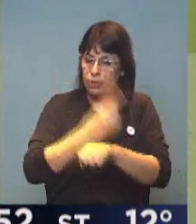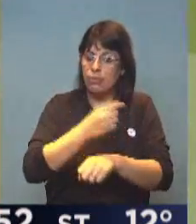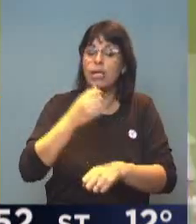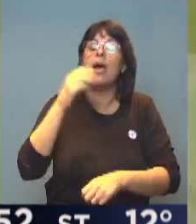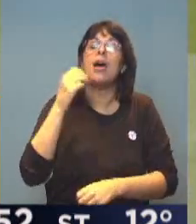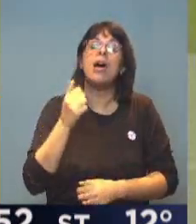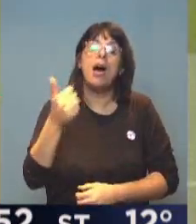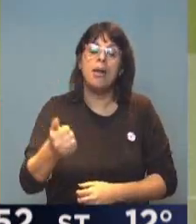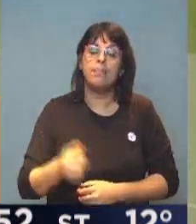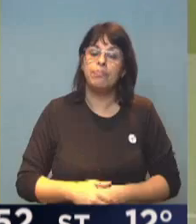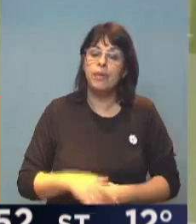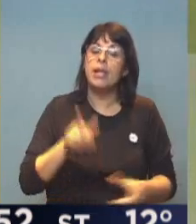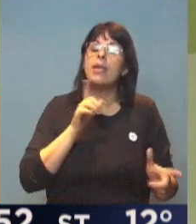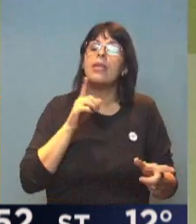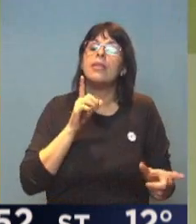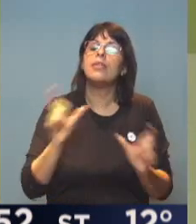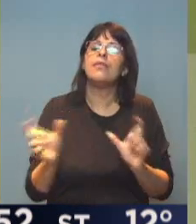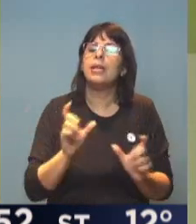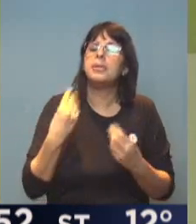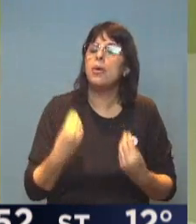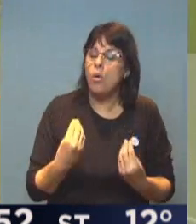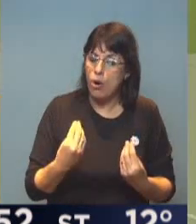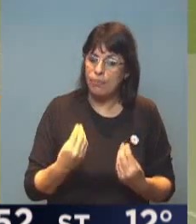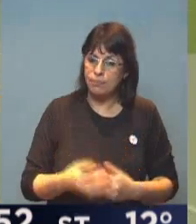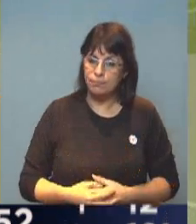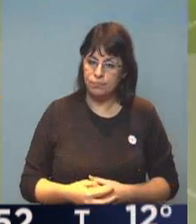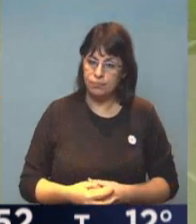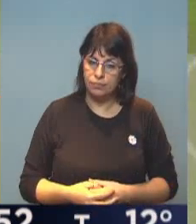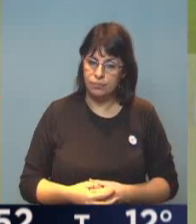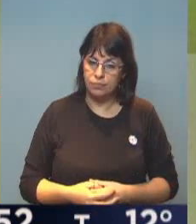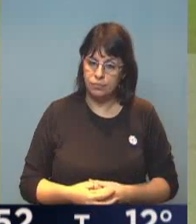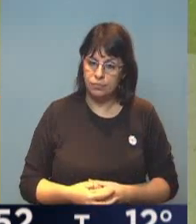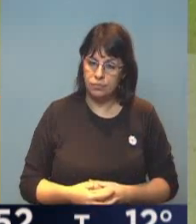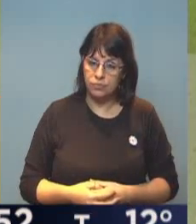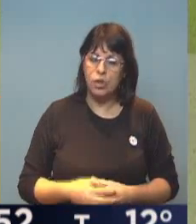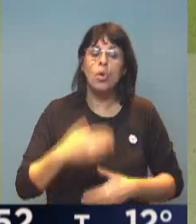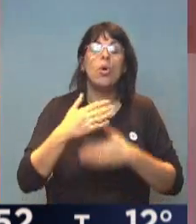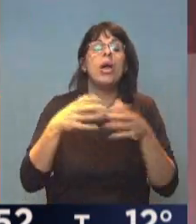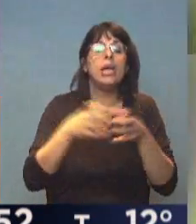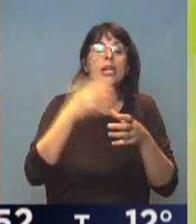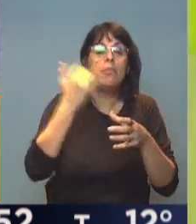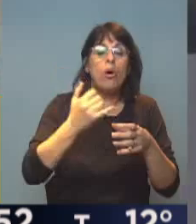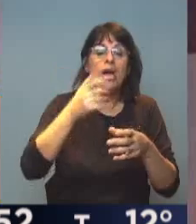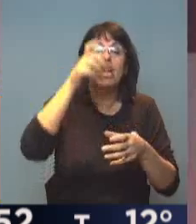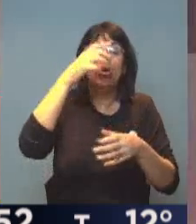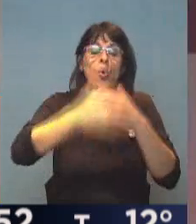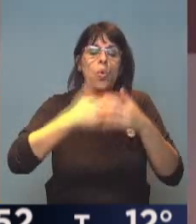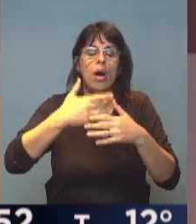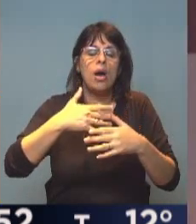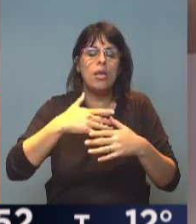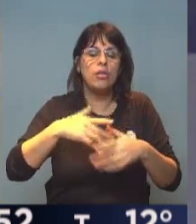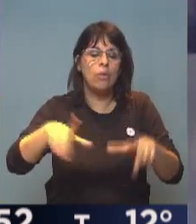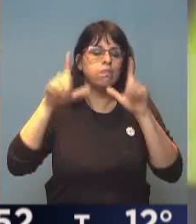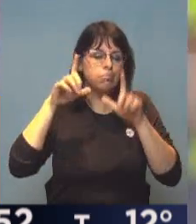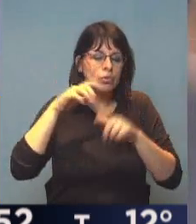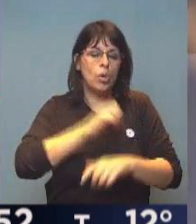la diferencia la va a marcar entre uno y otro quien tiene un goleador y quien no tiene un goleador. Claro, estamos hablando de